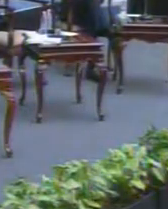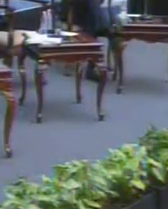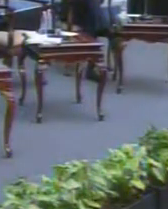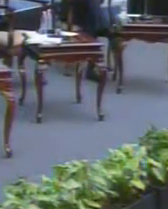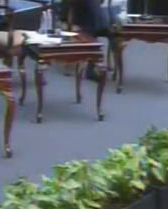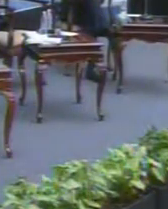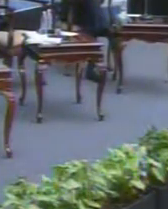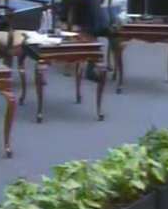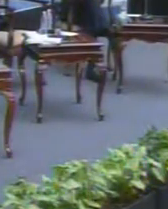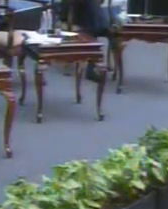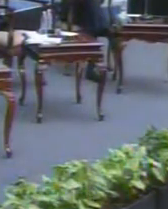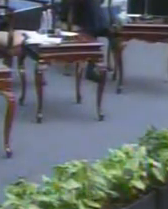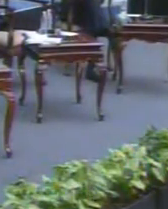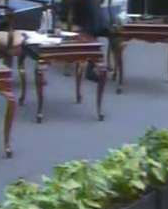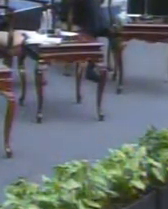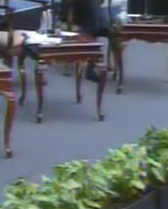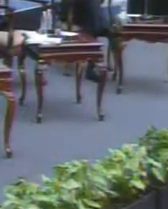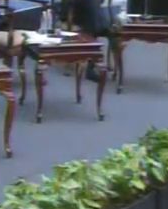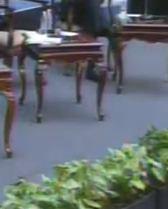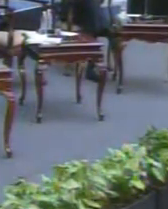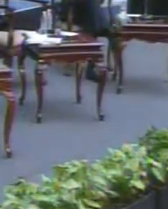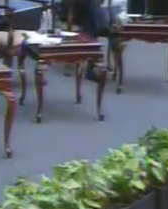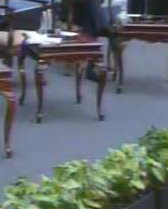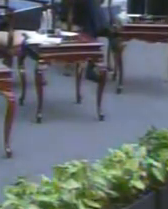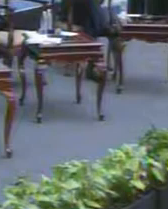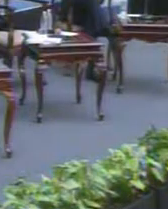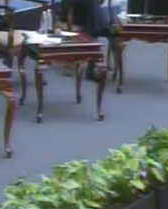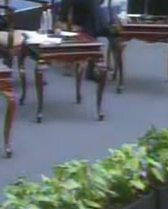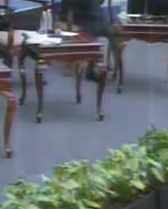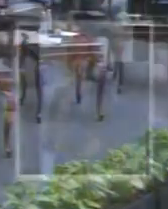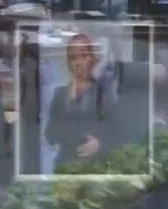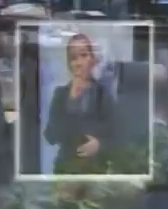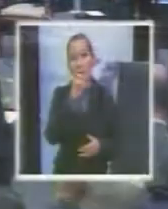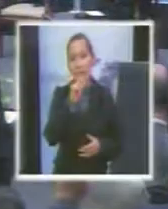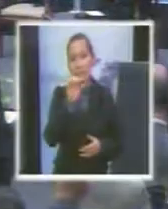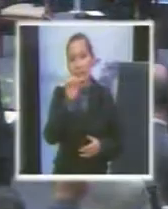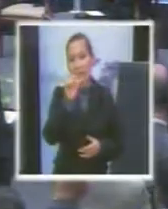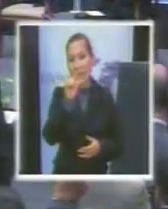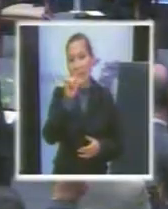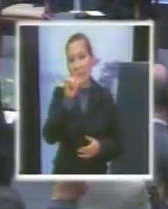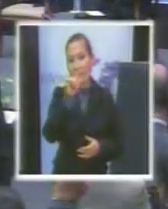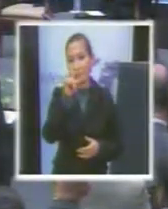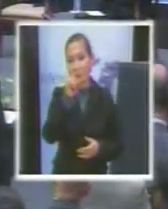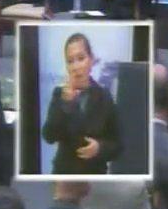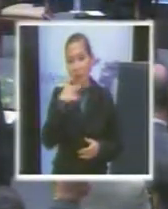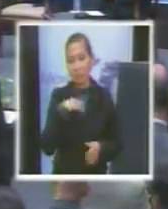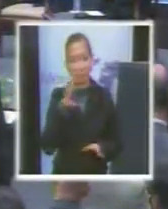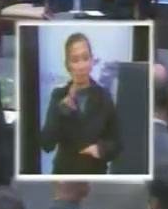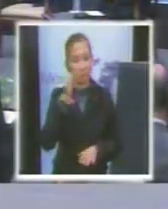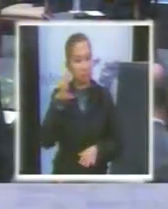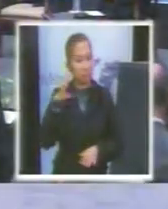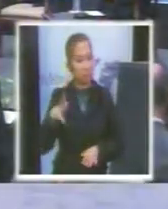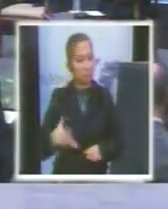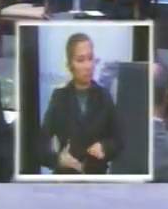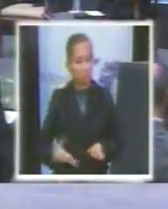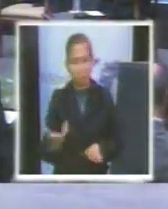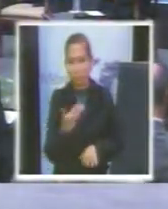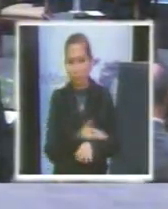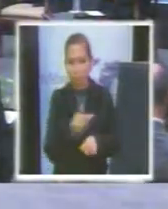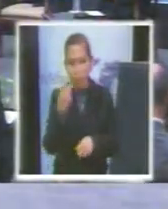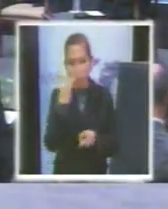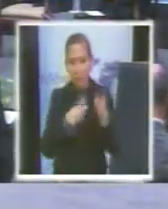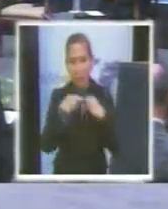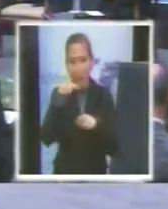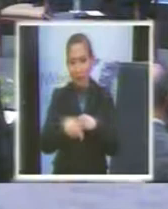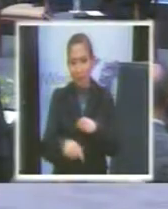Muchas gracias, senador Rabindranath Salazar. Es un gran honor estar el día de